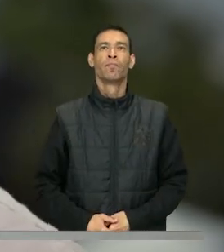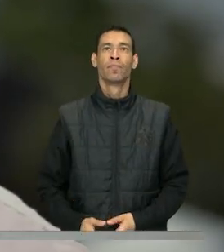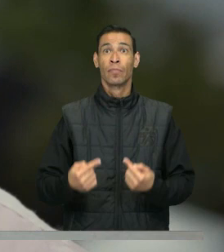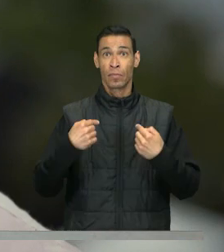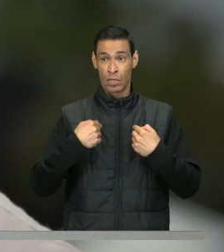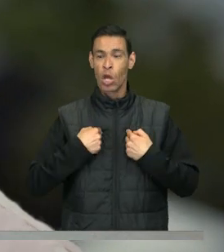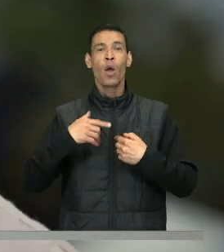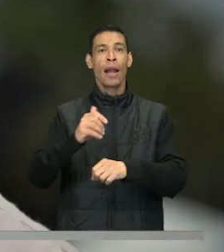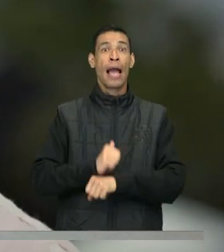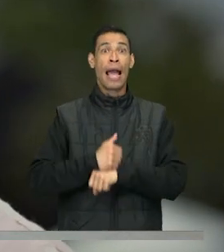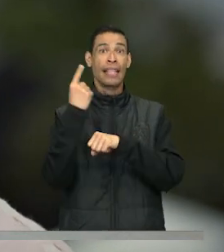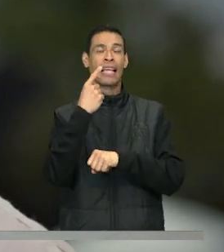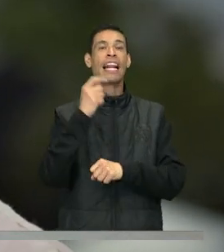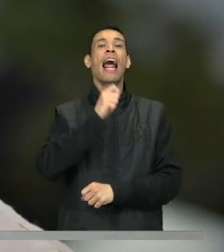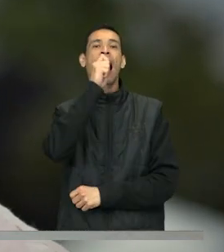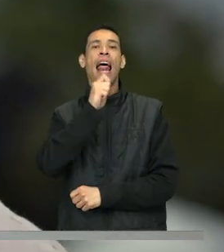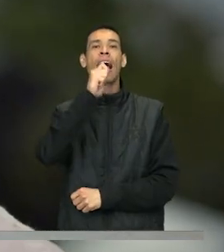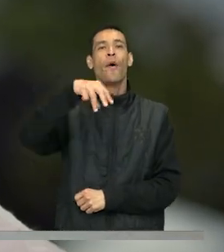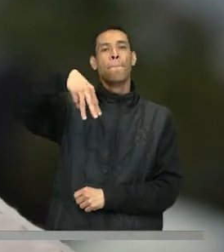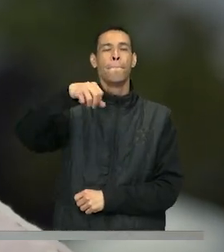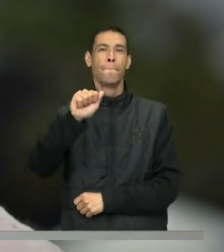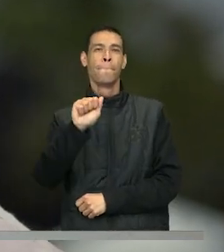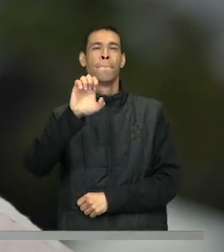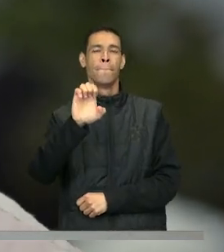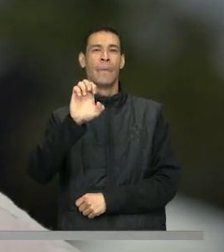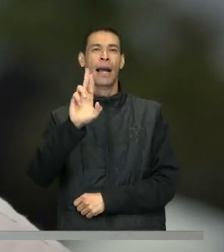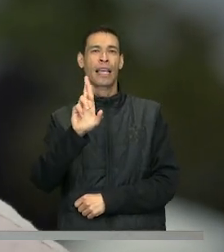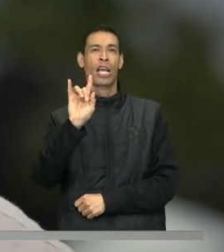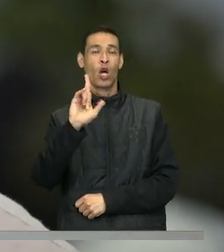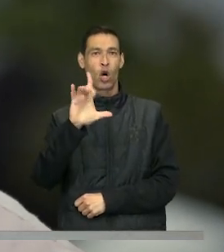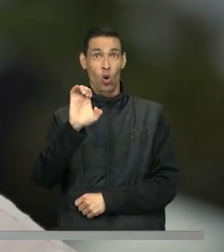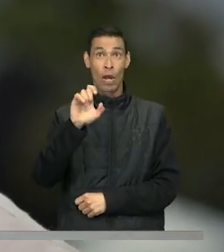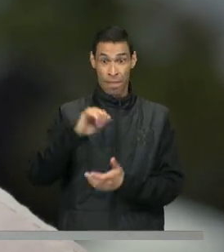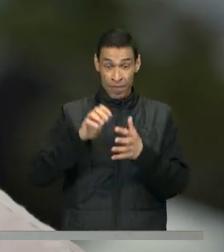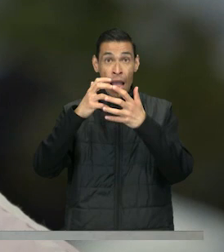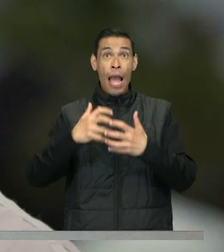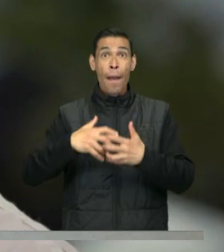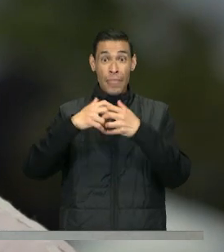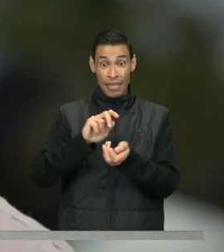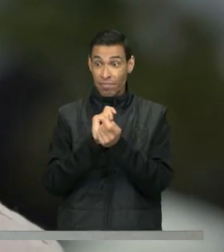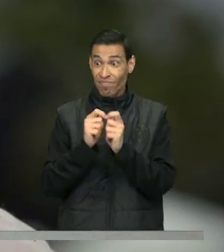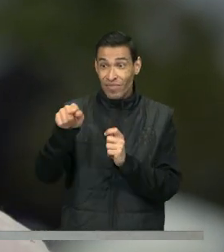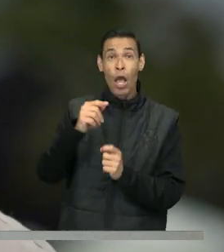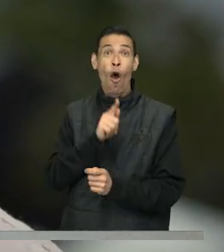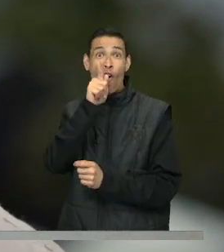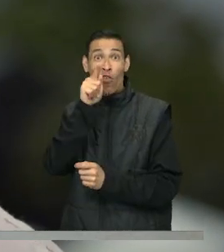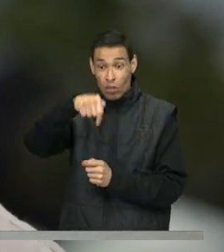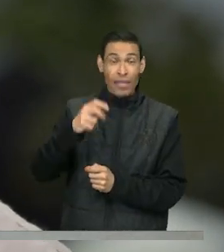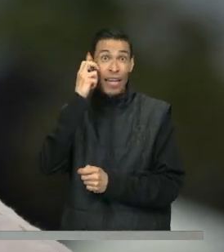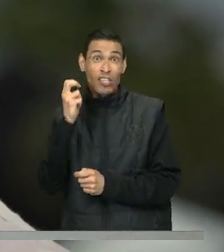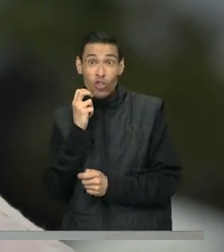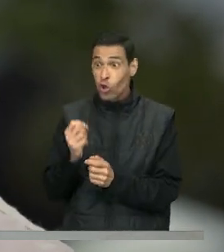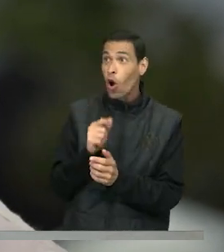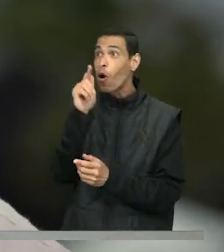el gerente general de Helados Maquerule. Helados Maquerule es una empresa que se dedica a la transformación de las frutas autóctonas del departamento del